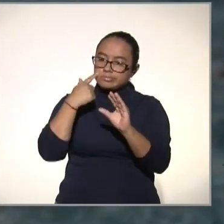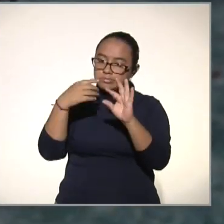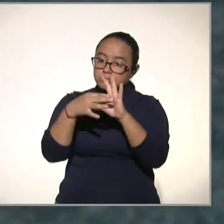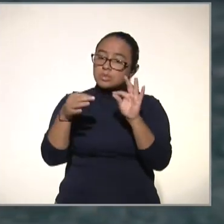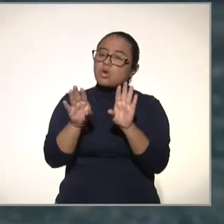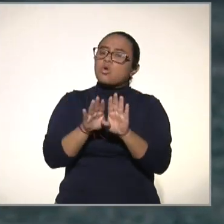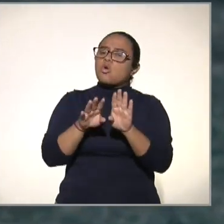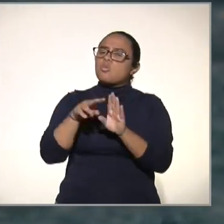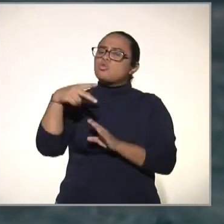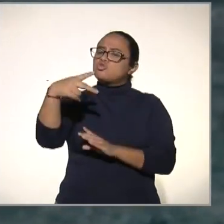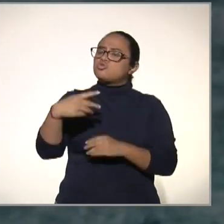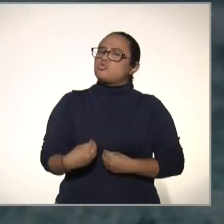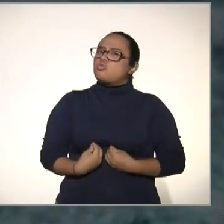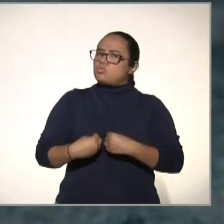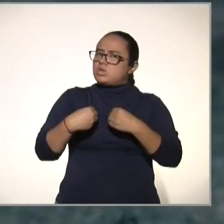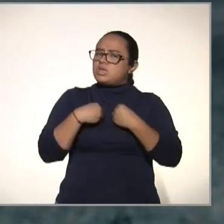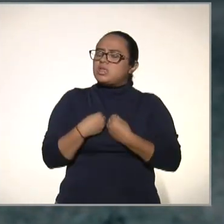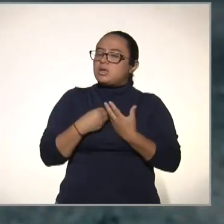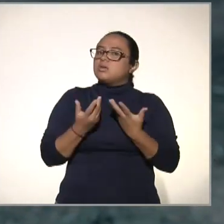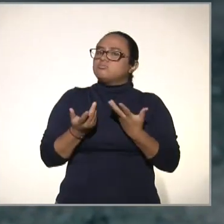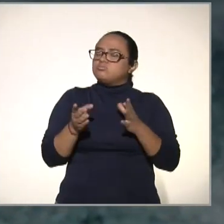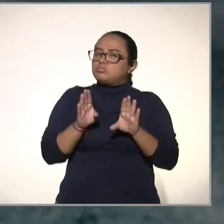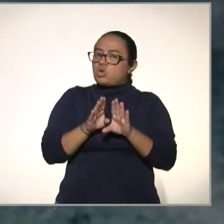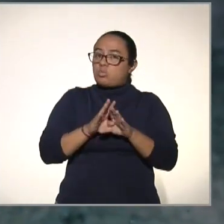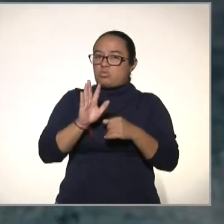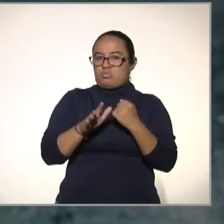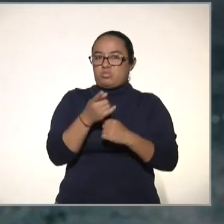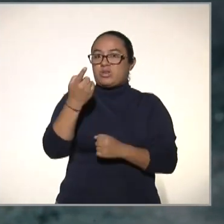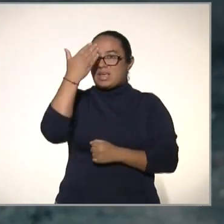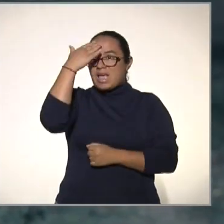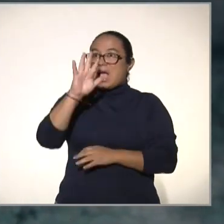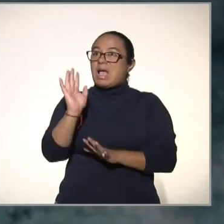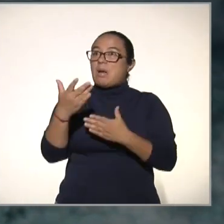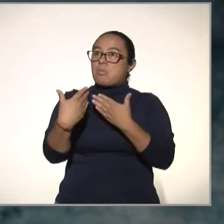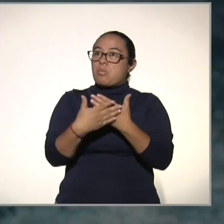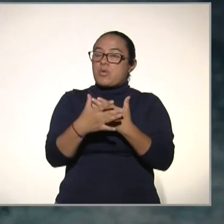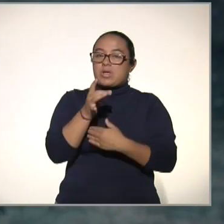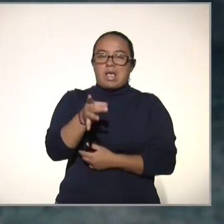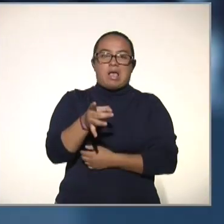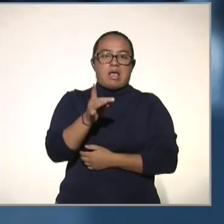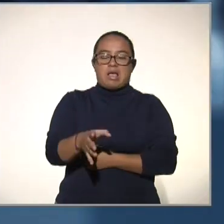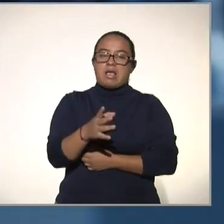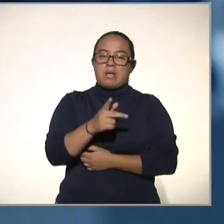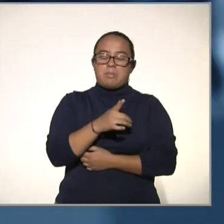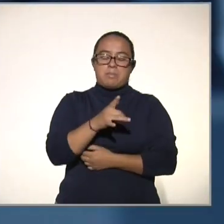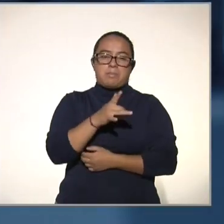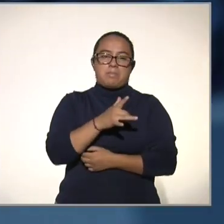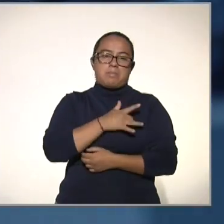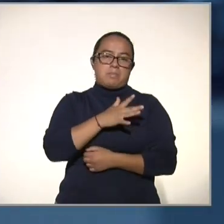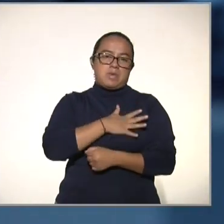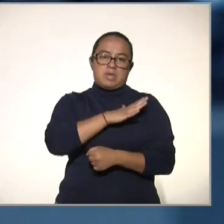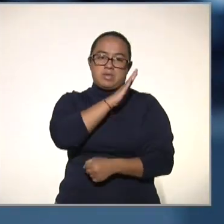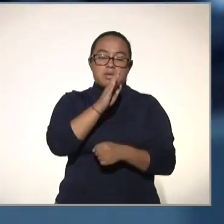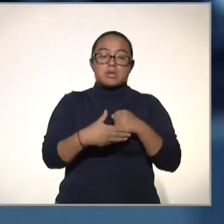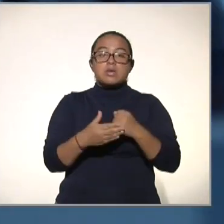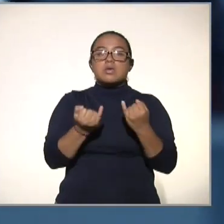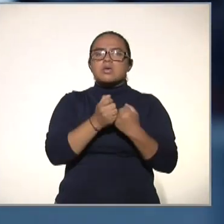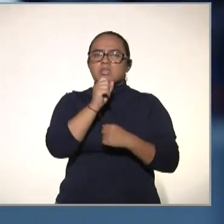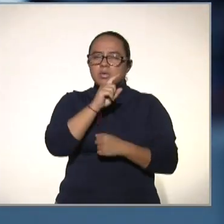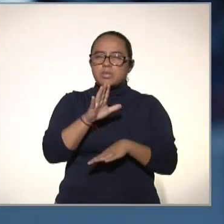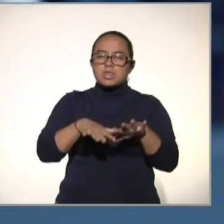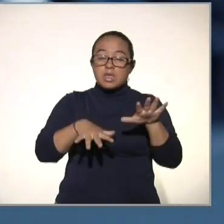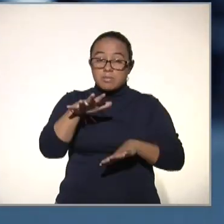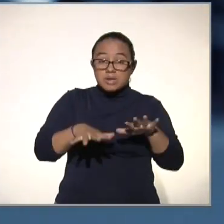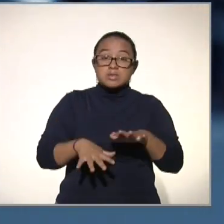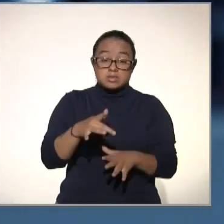de vida que pueden llevar ante los síntomas que anuncian la llegada del climaterio, así como mostrar las enfermedades más frecuentes